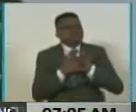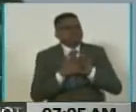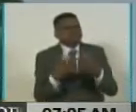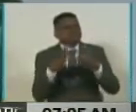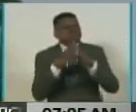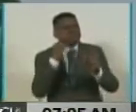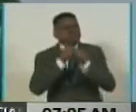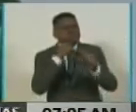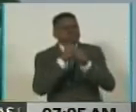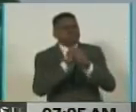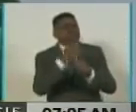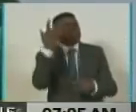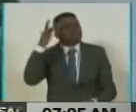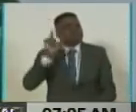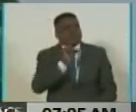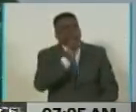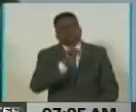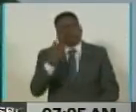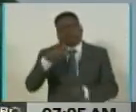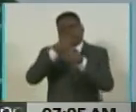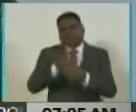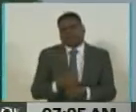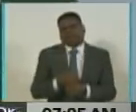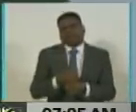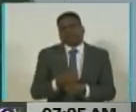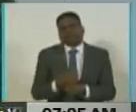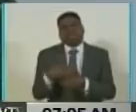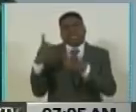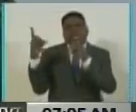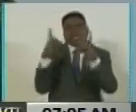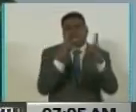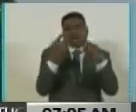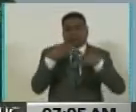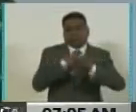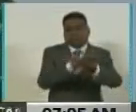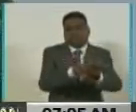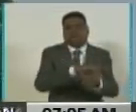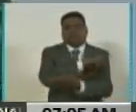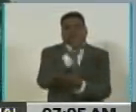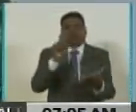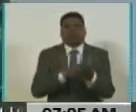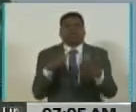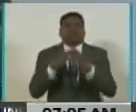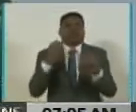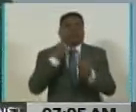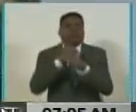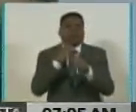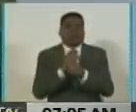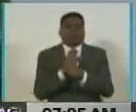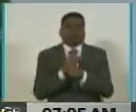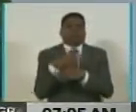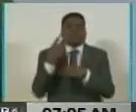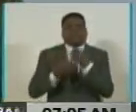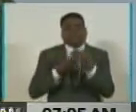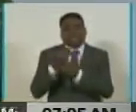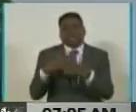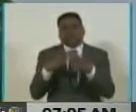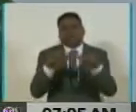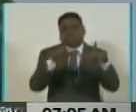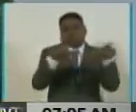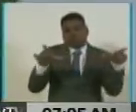acciones. Yo creo que la gente lo que está esperando, oye, es que el diálogo sea integral, que todas las acciones que se tomen para todos los espacios de la vida